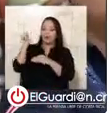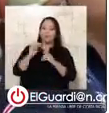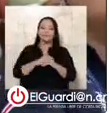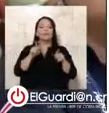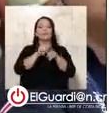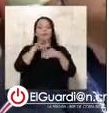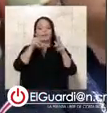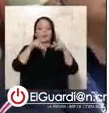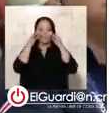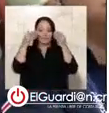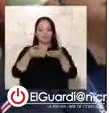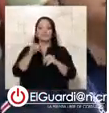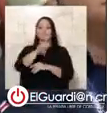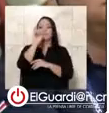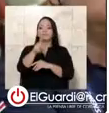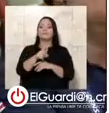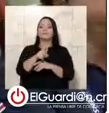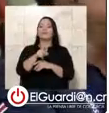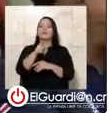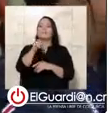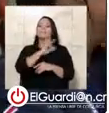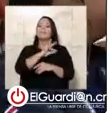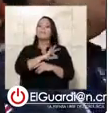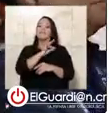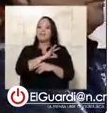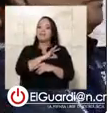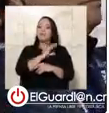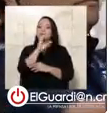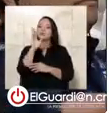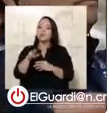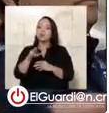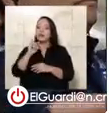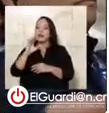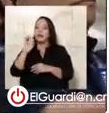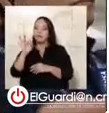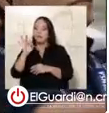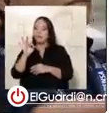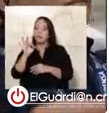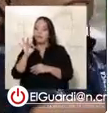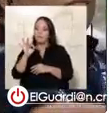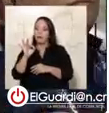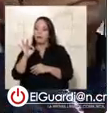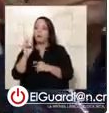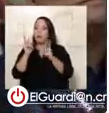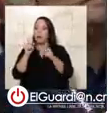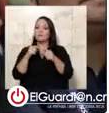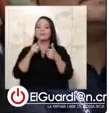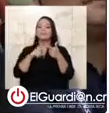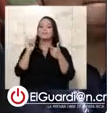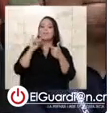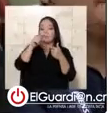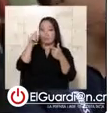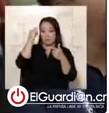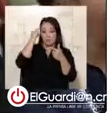los presentes. Quería preguntarle sobre los beneficios que ha tenido Costa Rica del CAF y si también se está pensando en